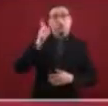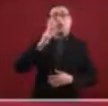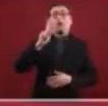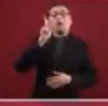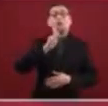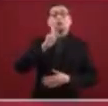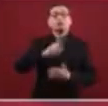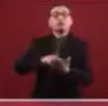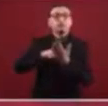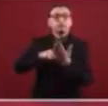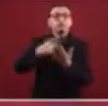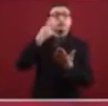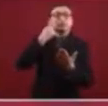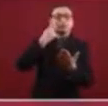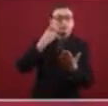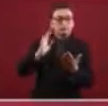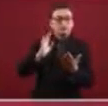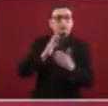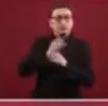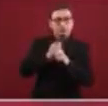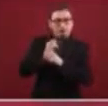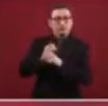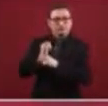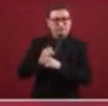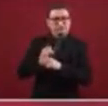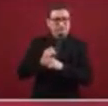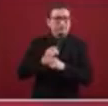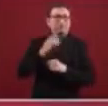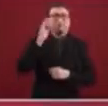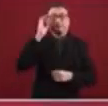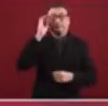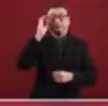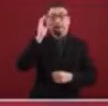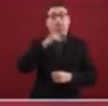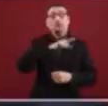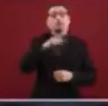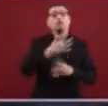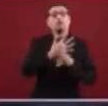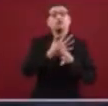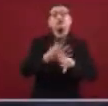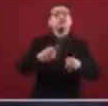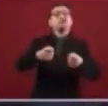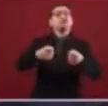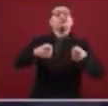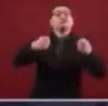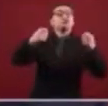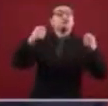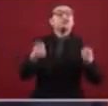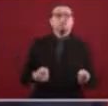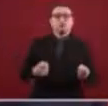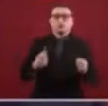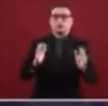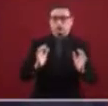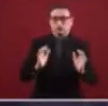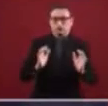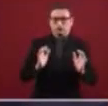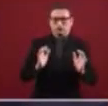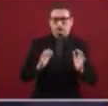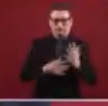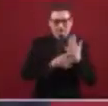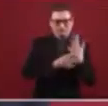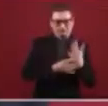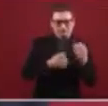verifique, es asegurar de que se ofrece que no van a